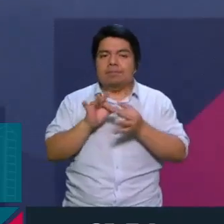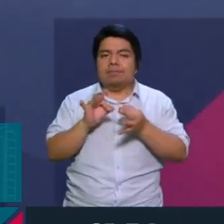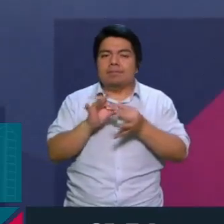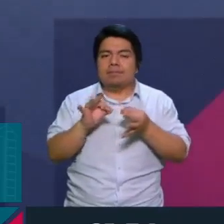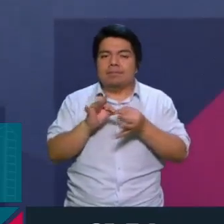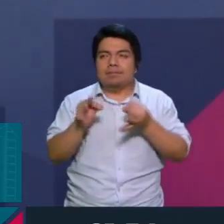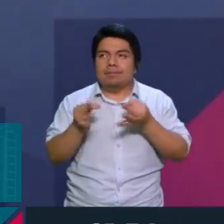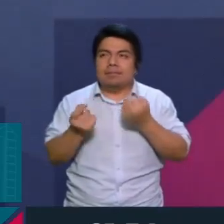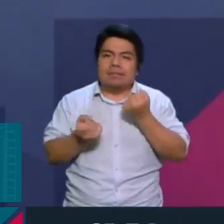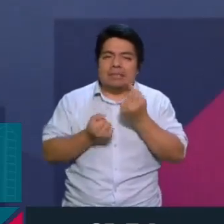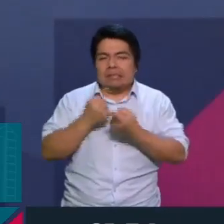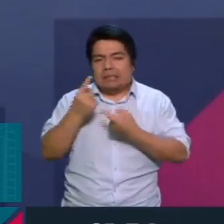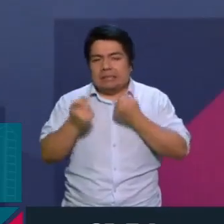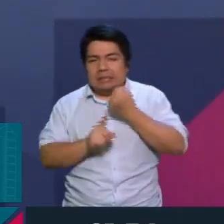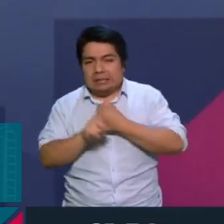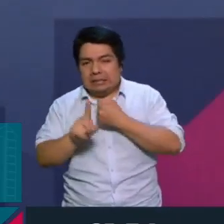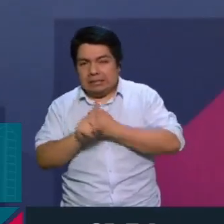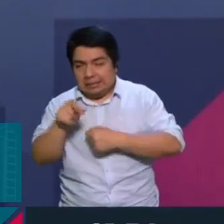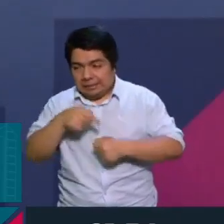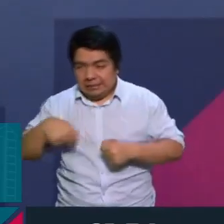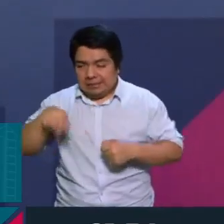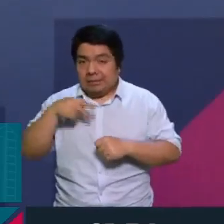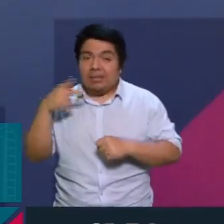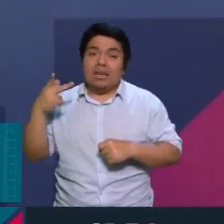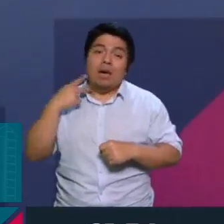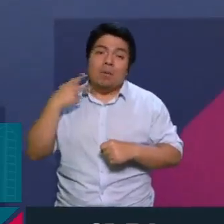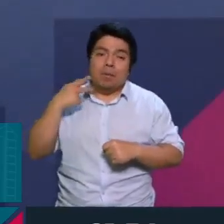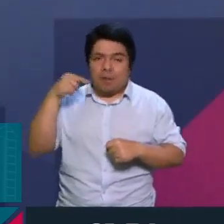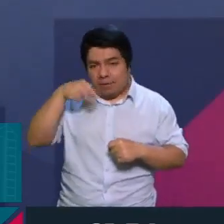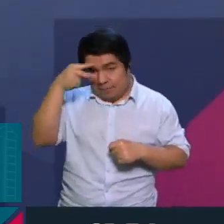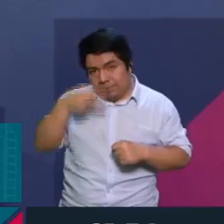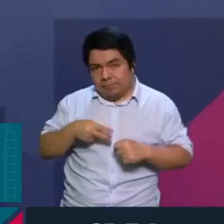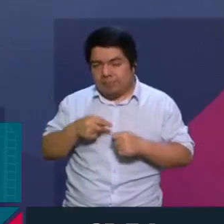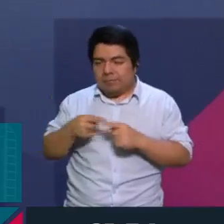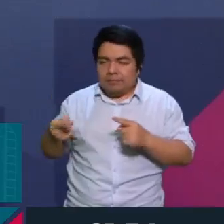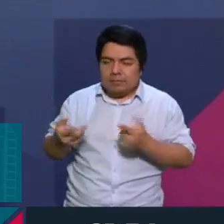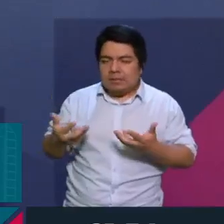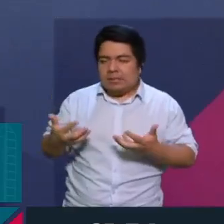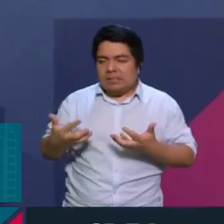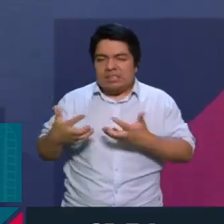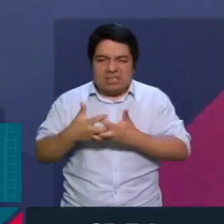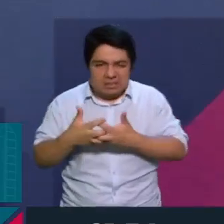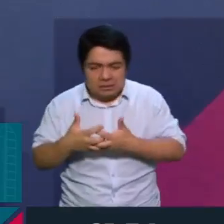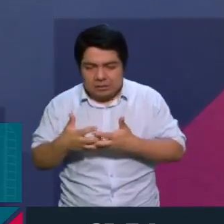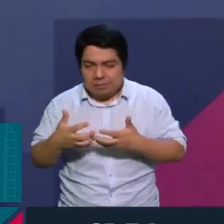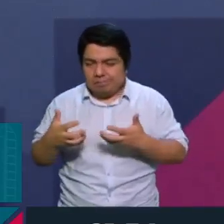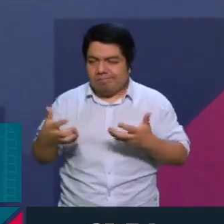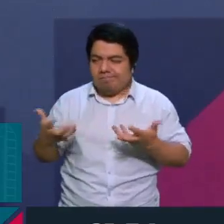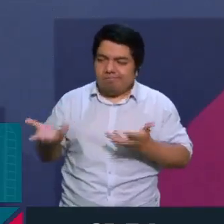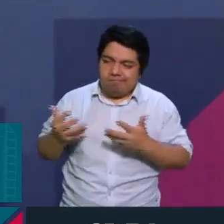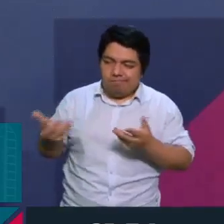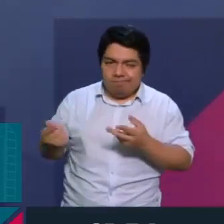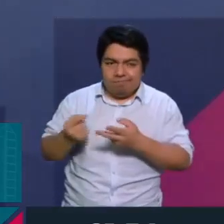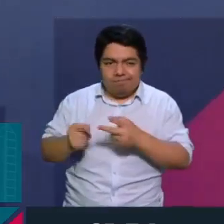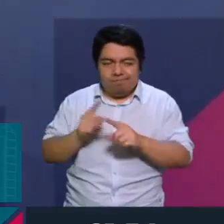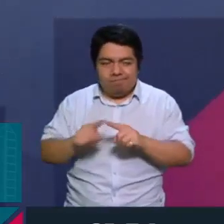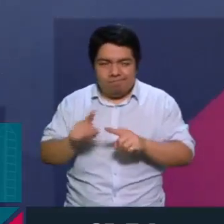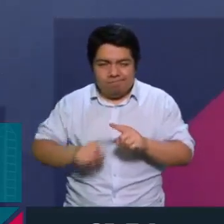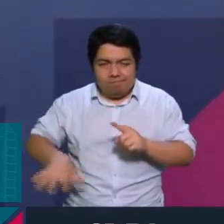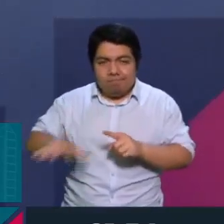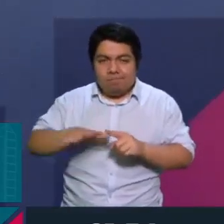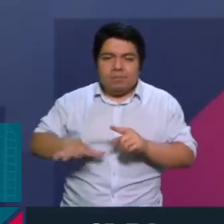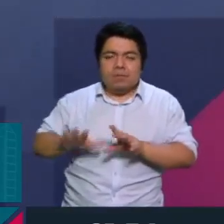los entretelones de la política nacional, esos amarres, esos elementos